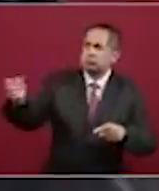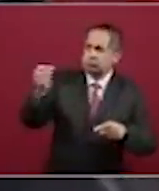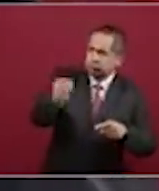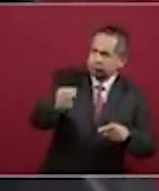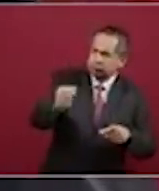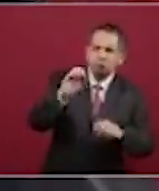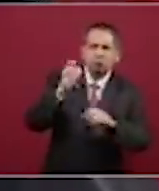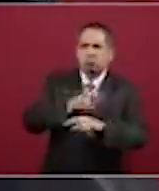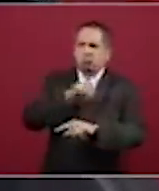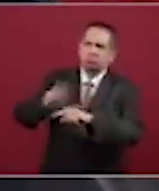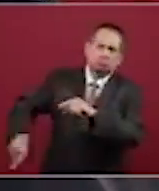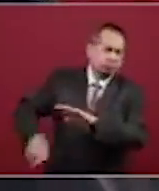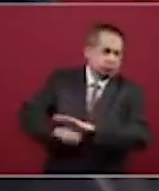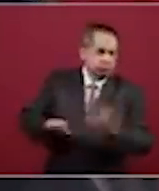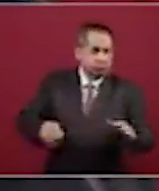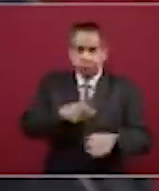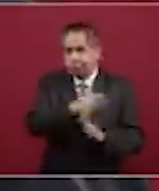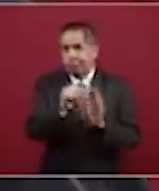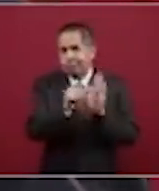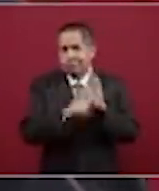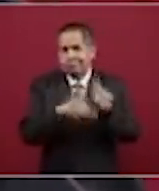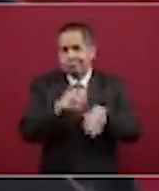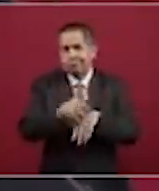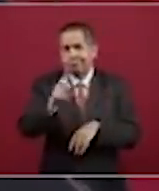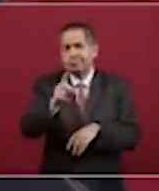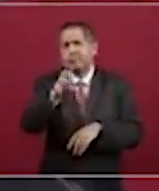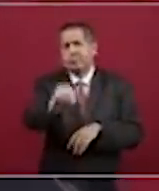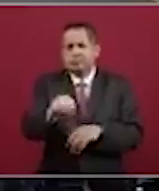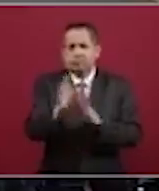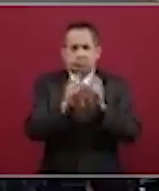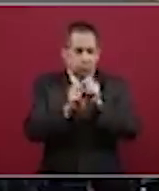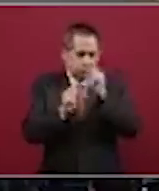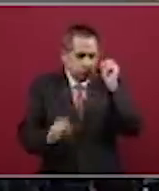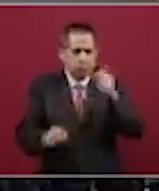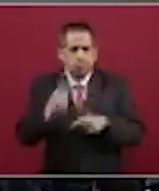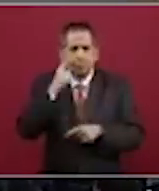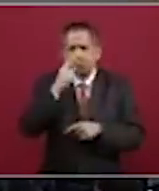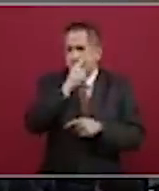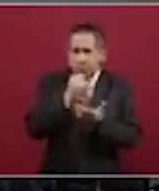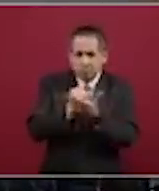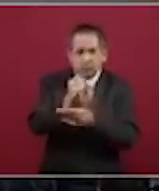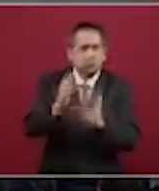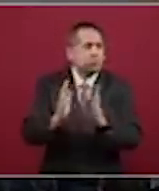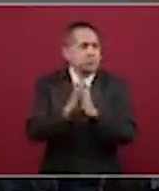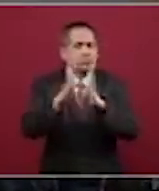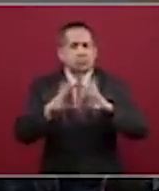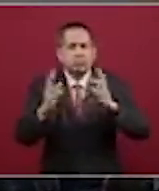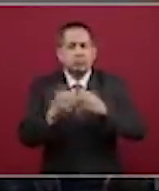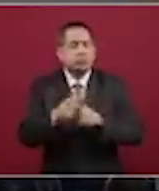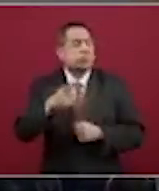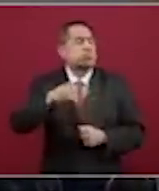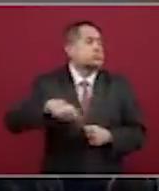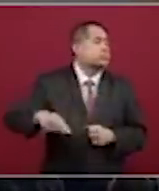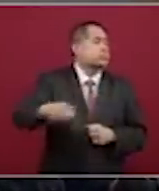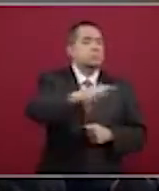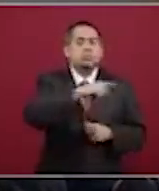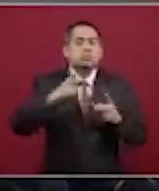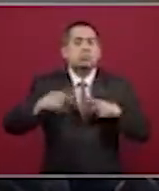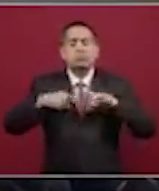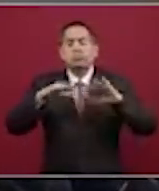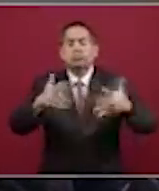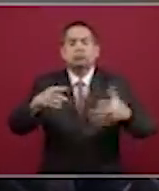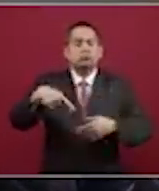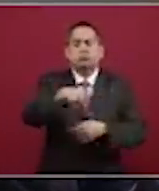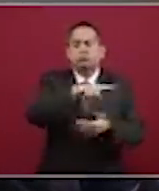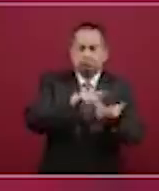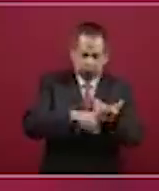es el artículo 39 de la Constitución, es la democracia participativa, el pueblo tiene en